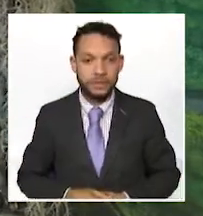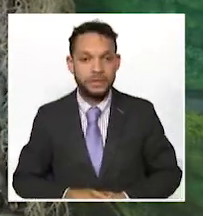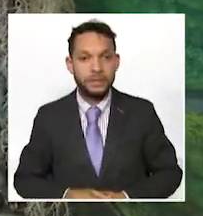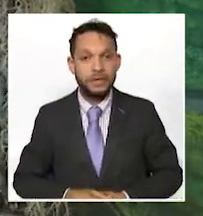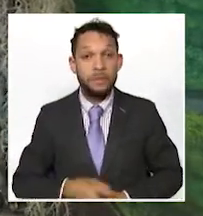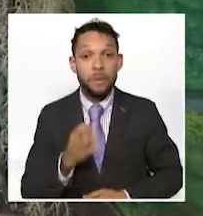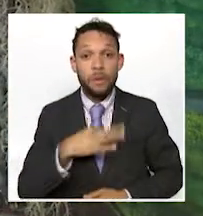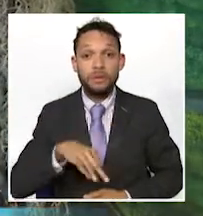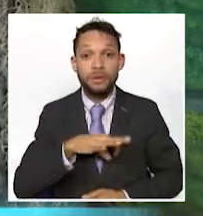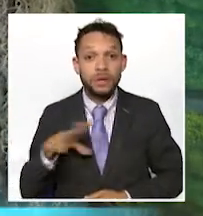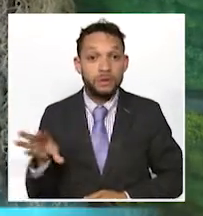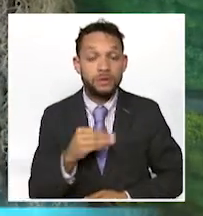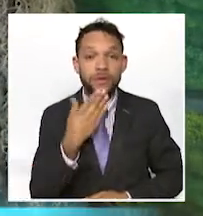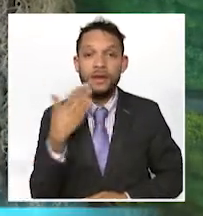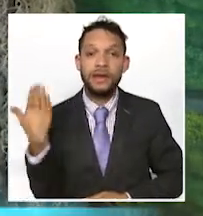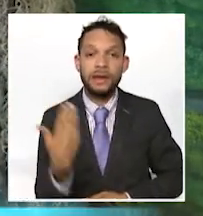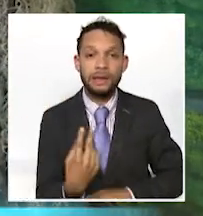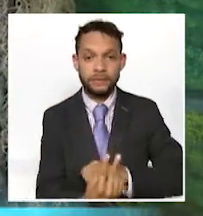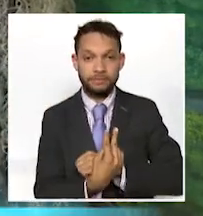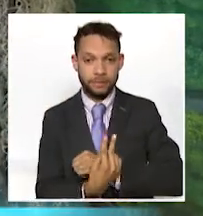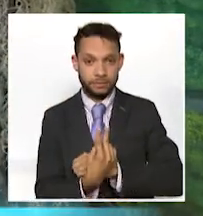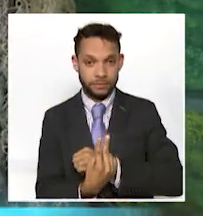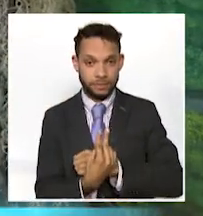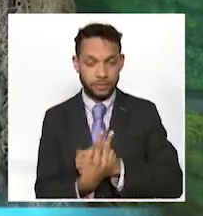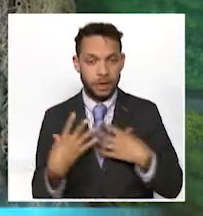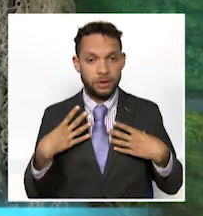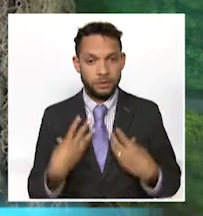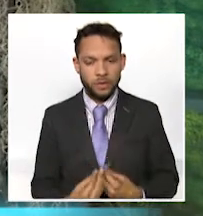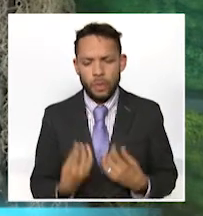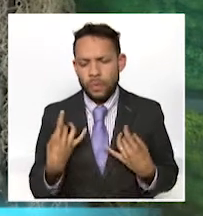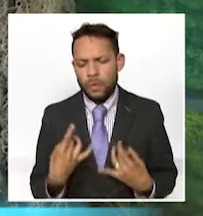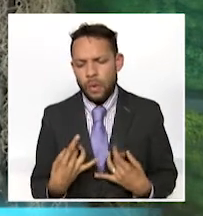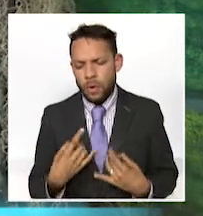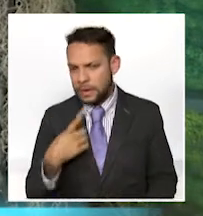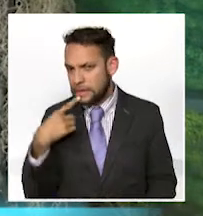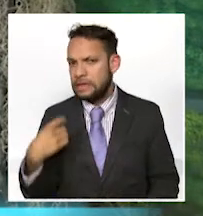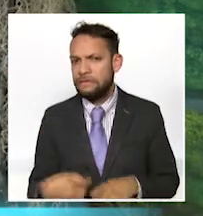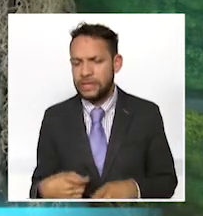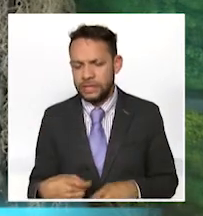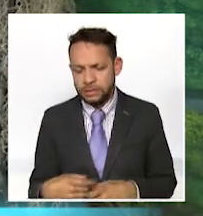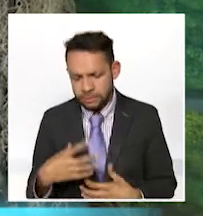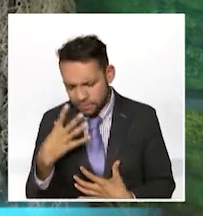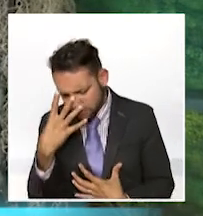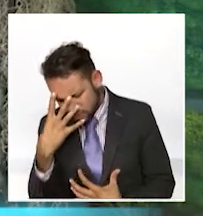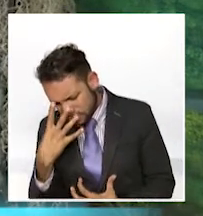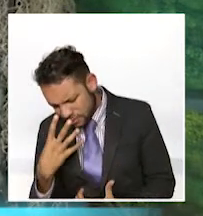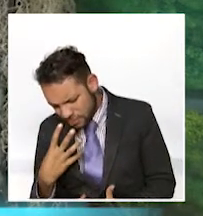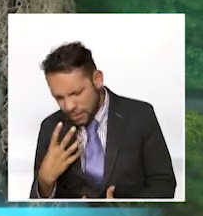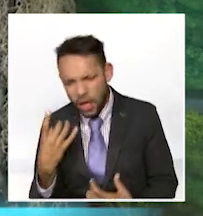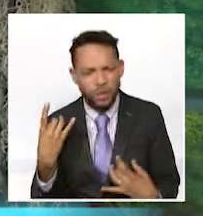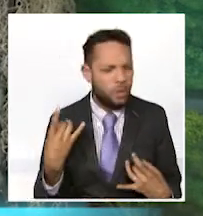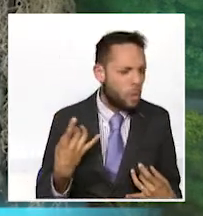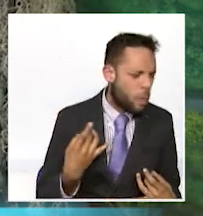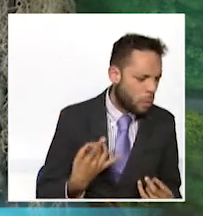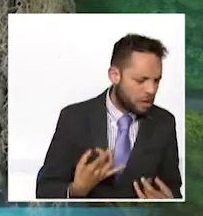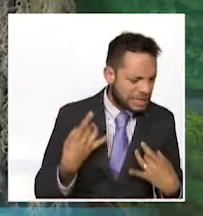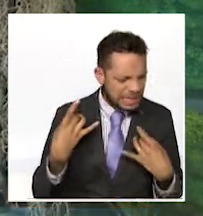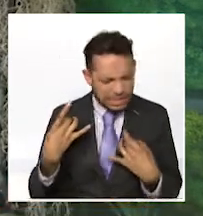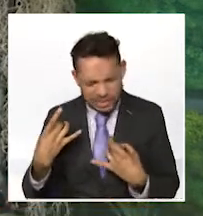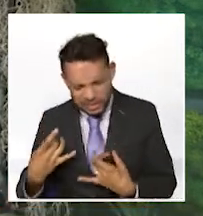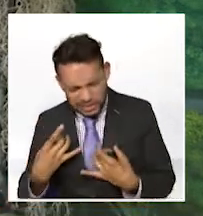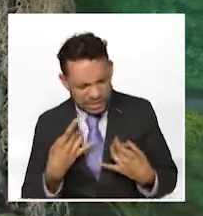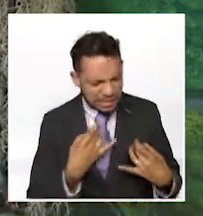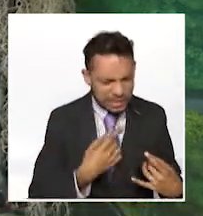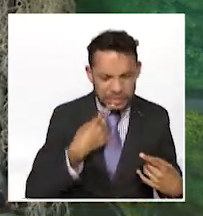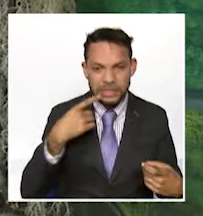hogares. El dolor es de las cosas más desagradables que puede tener un ser humano, un ser vivo. El dolor nos limita, el